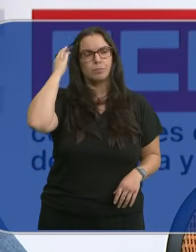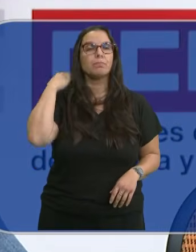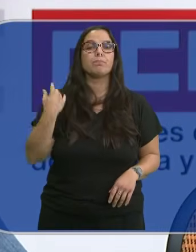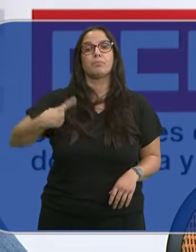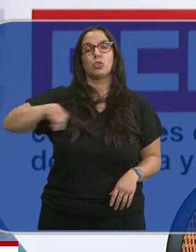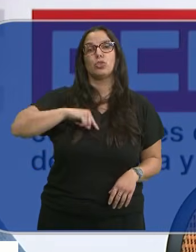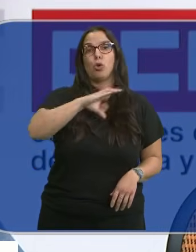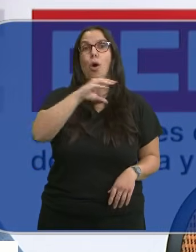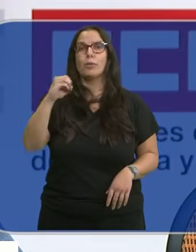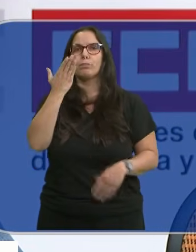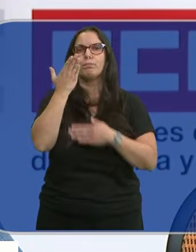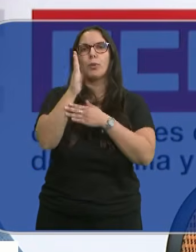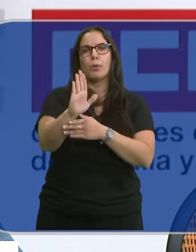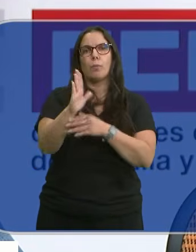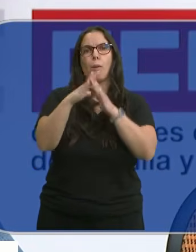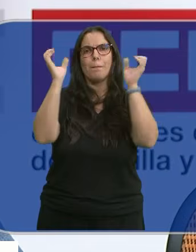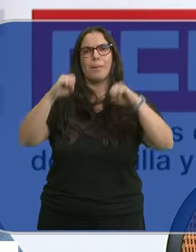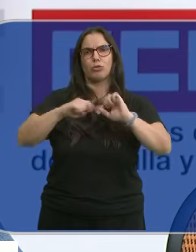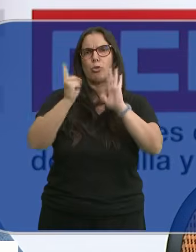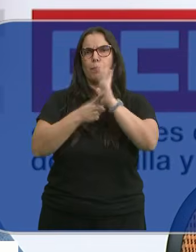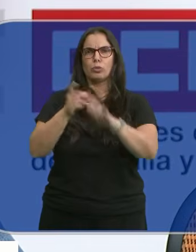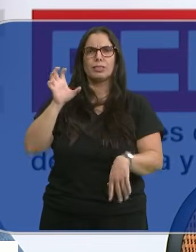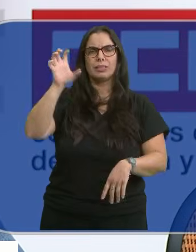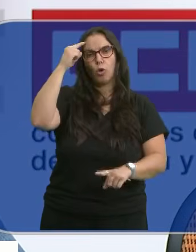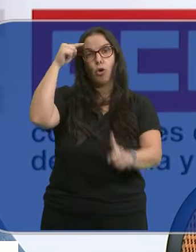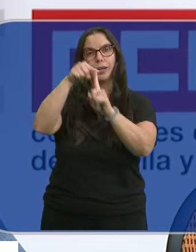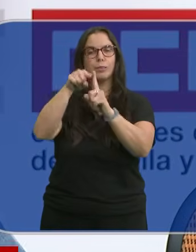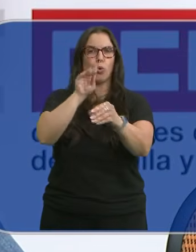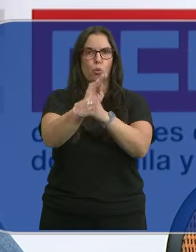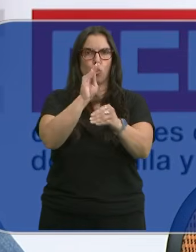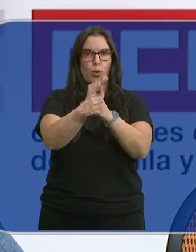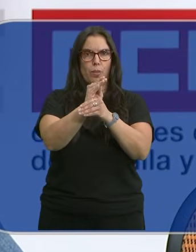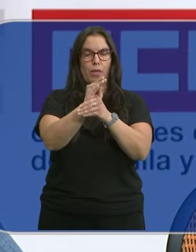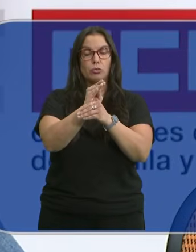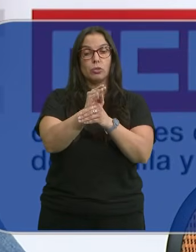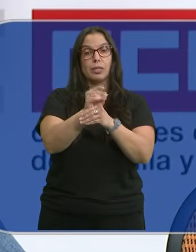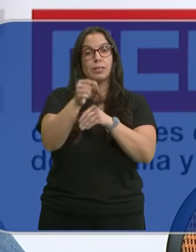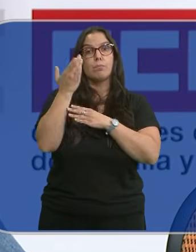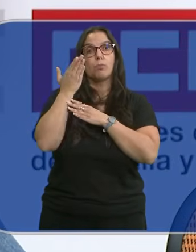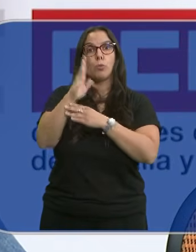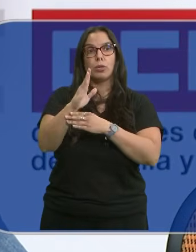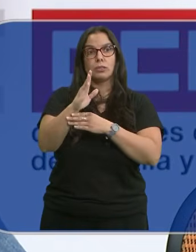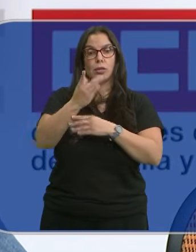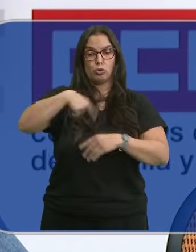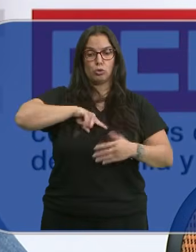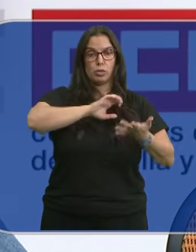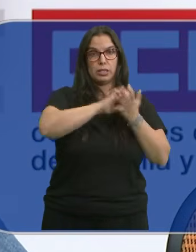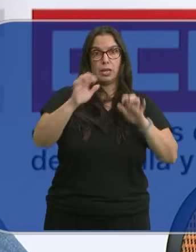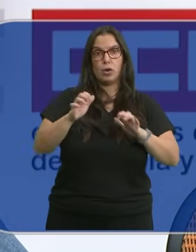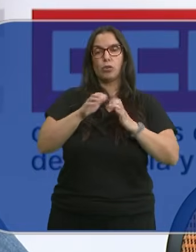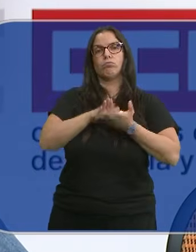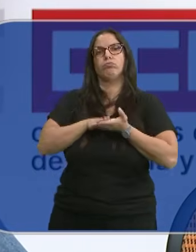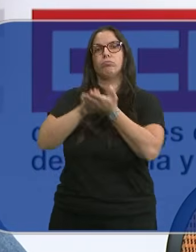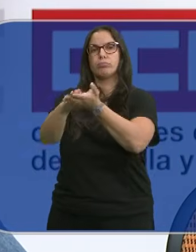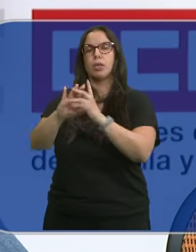Desde Comisiones Obreras proponemos un pacto integral y estatal por los cuidados y bueno, será una propuesta que llevemos desde Castilla y León a las